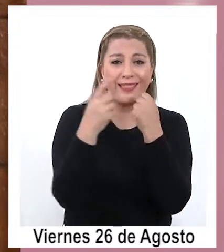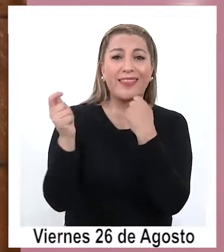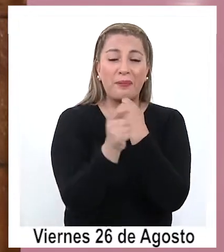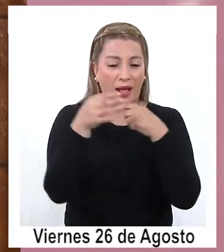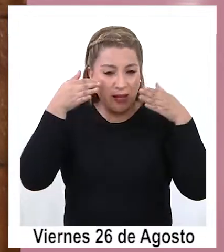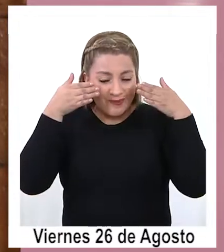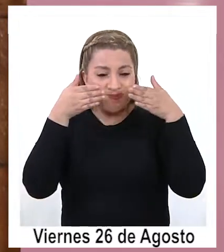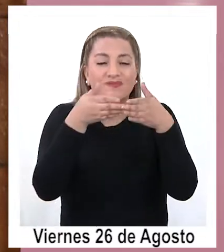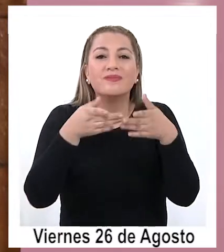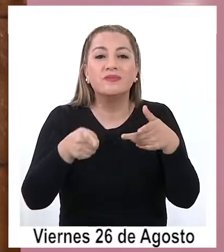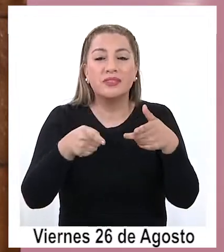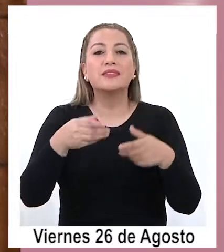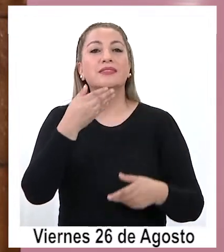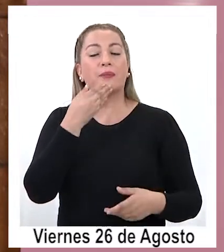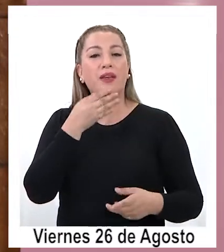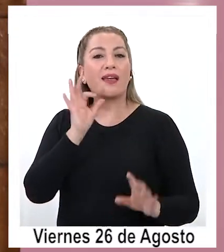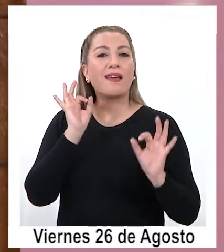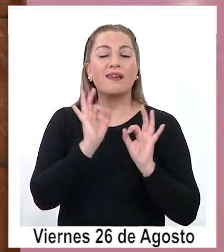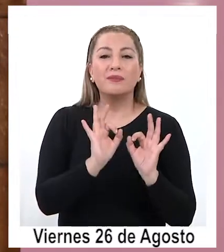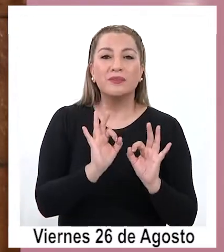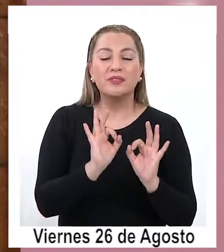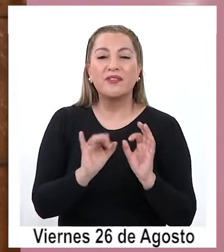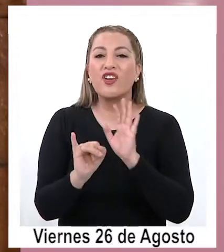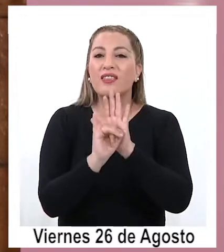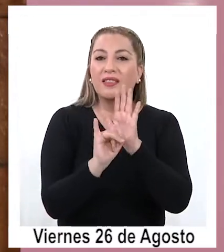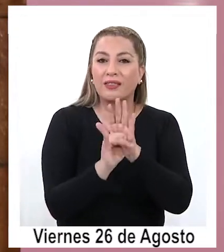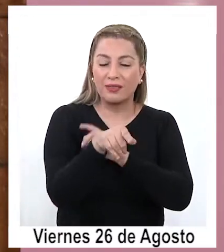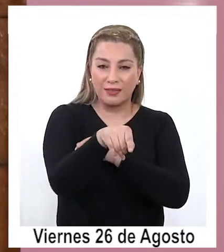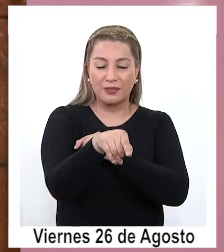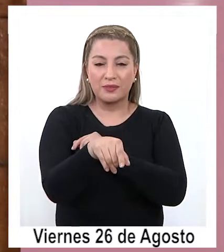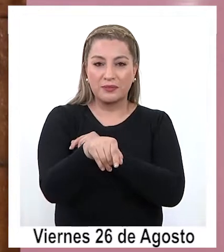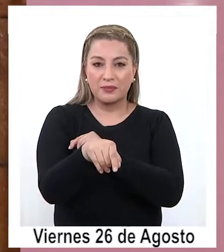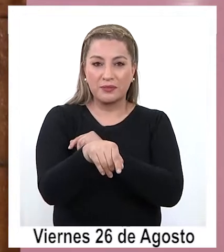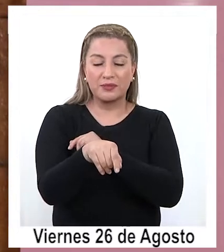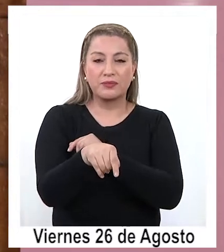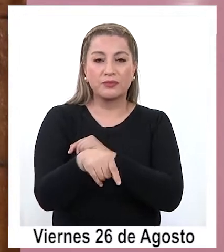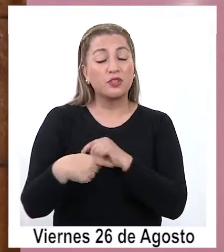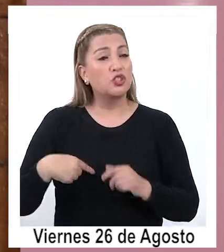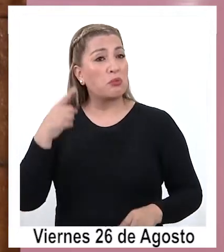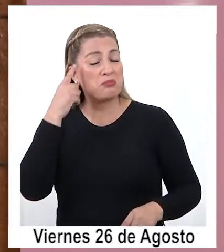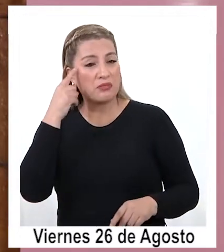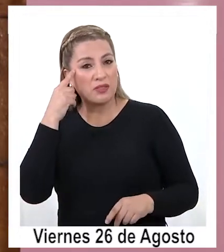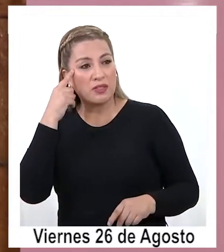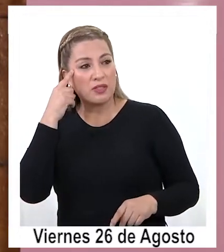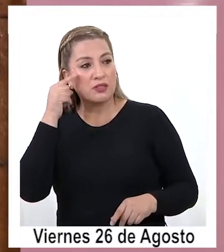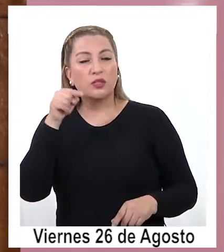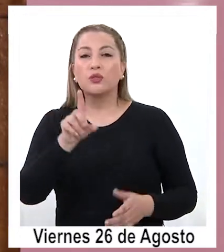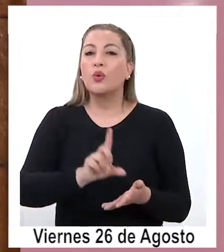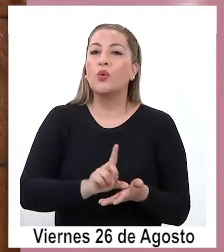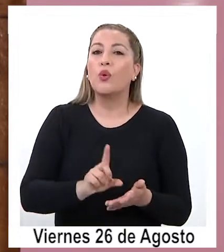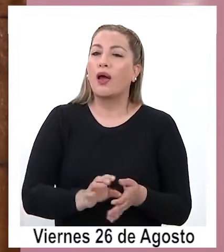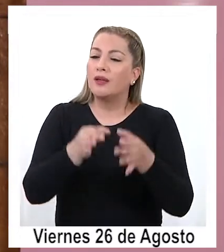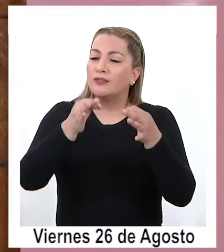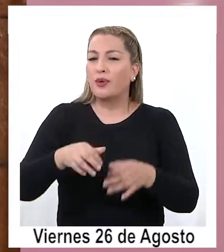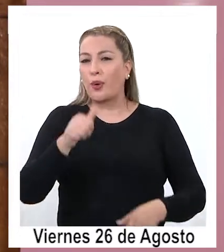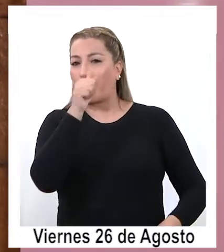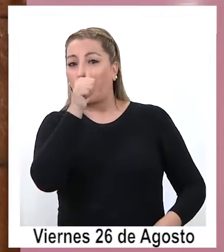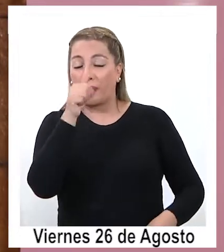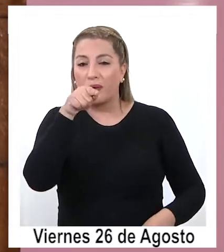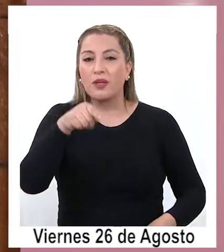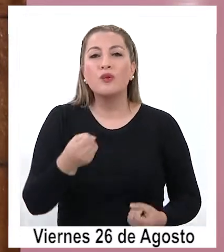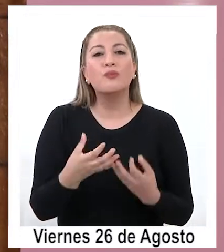y eso además le va a dar la particularidad y la identidad y yo creo que va a ser un escenario privilegiado son muchos también